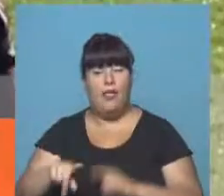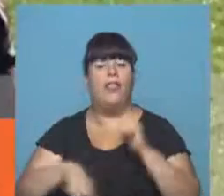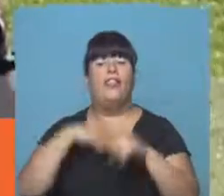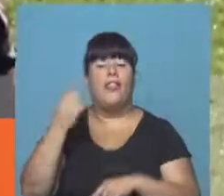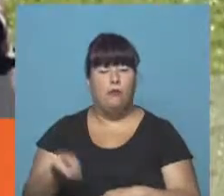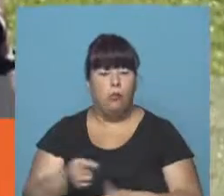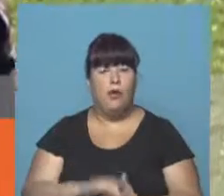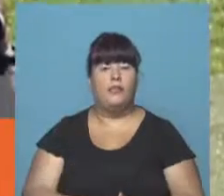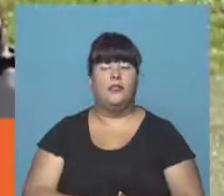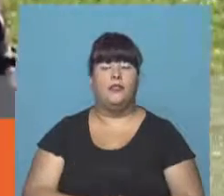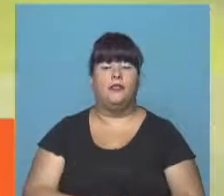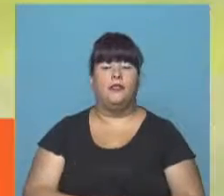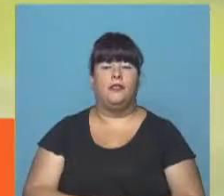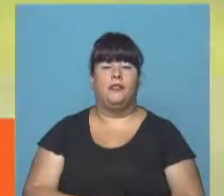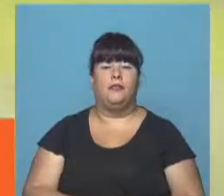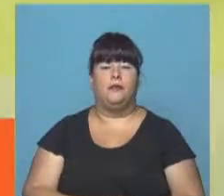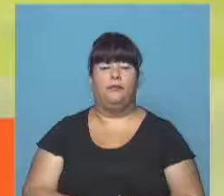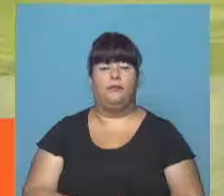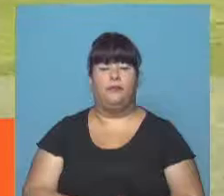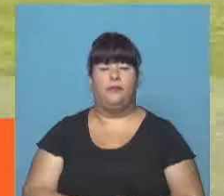llegaba el momento